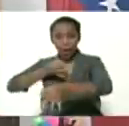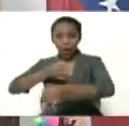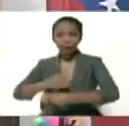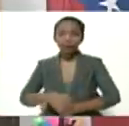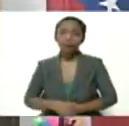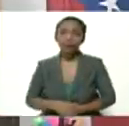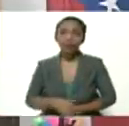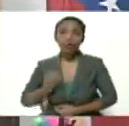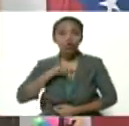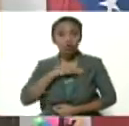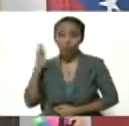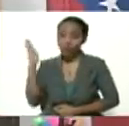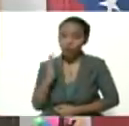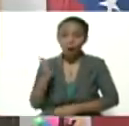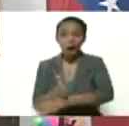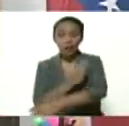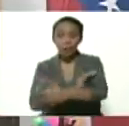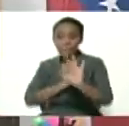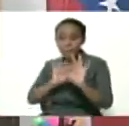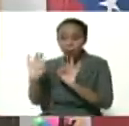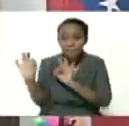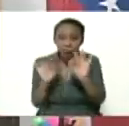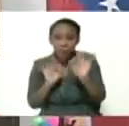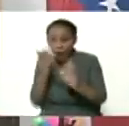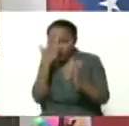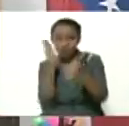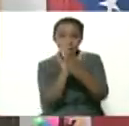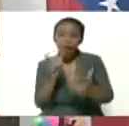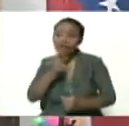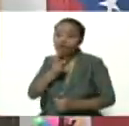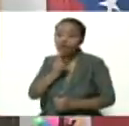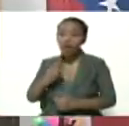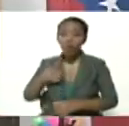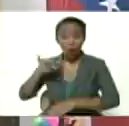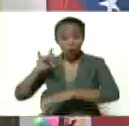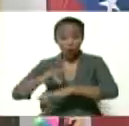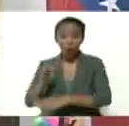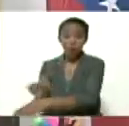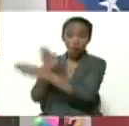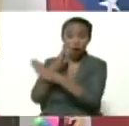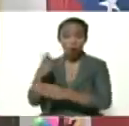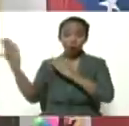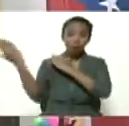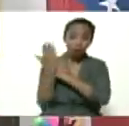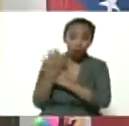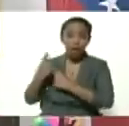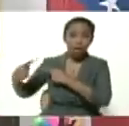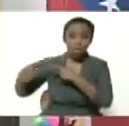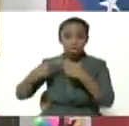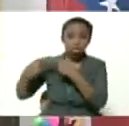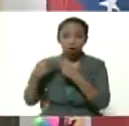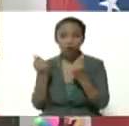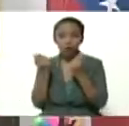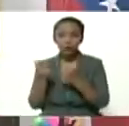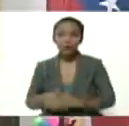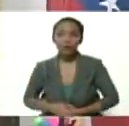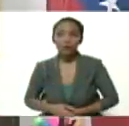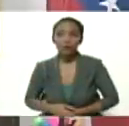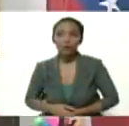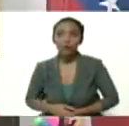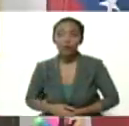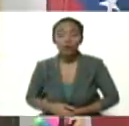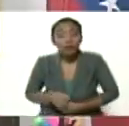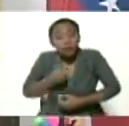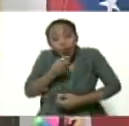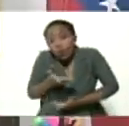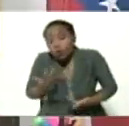nos hemos venido preparando para enfrentar las dificultades que nos ha tocado por el bloqueo, las sanciones, la guerra económica. Y bueno, por